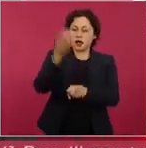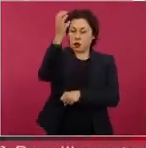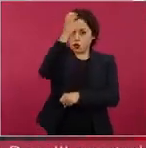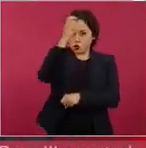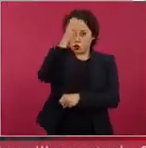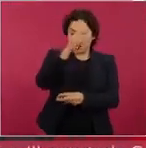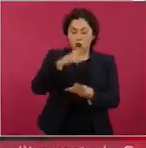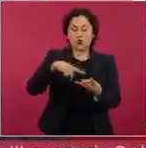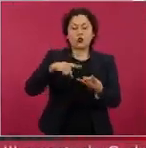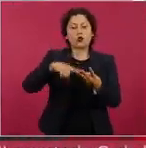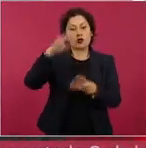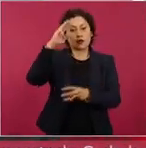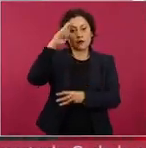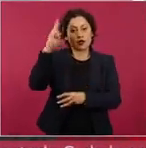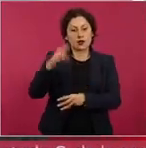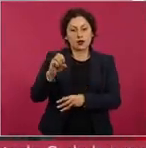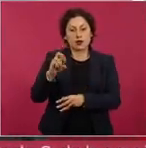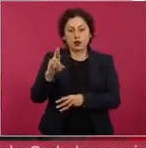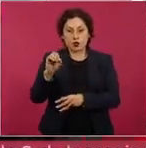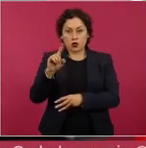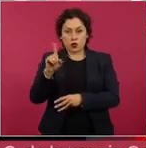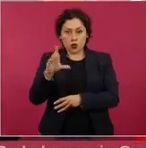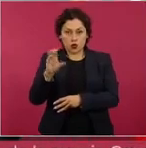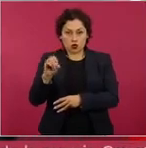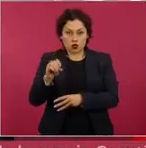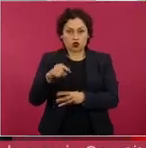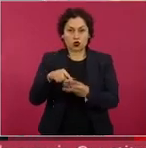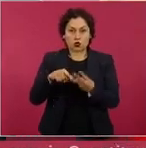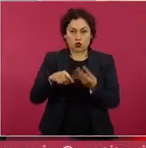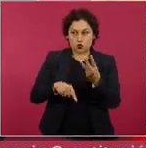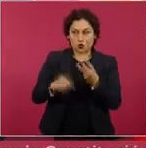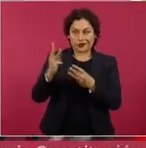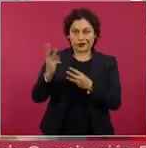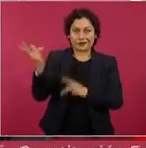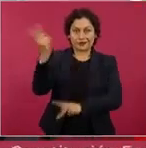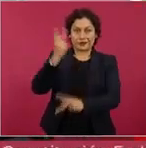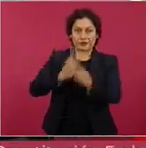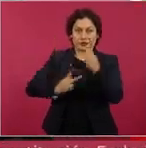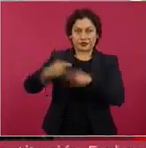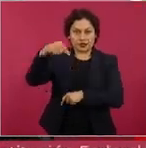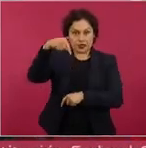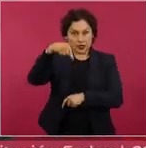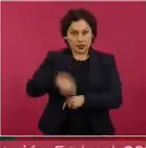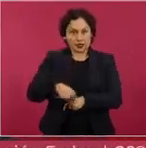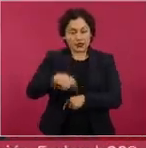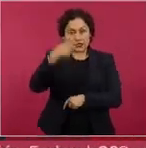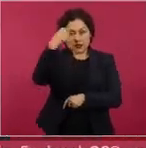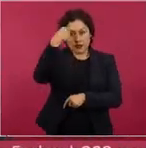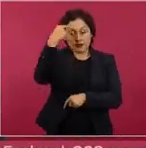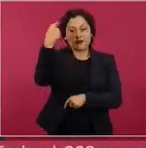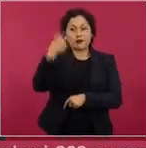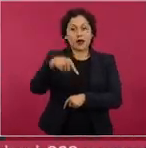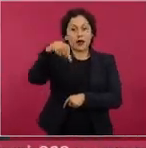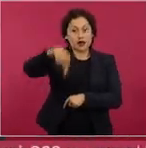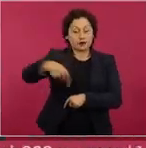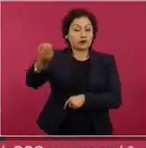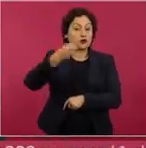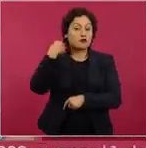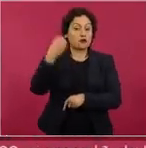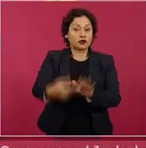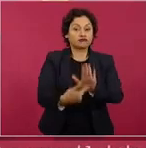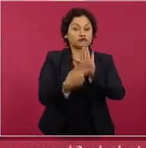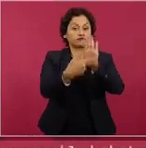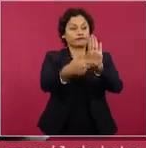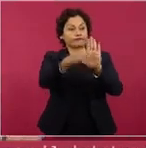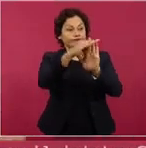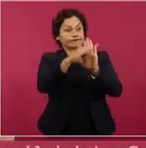al maestro Orozco, que vengan aquí y que lo expongan, si les parece, para